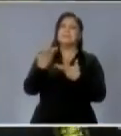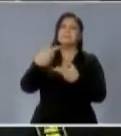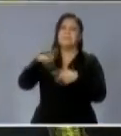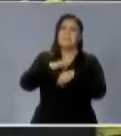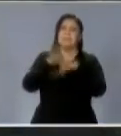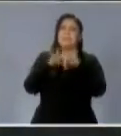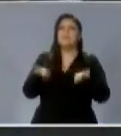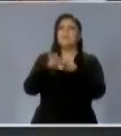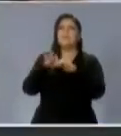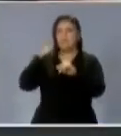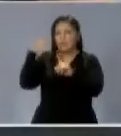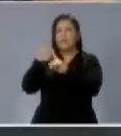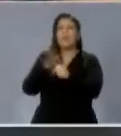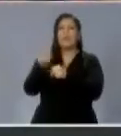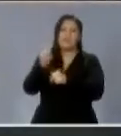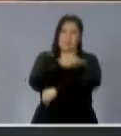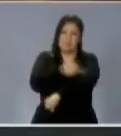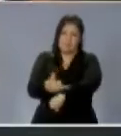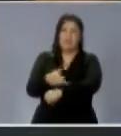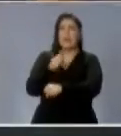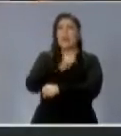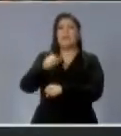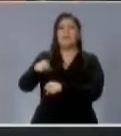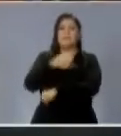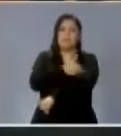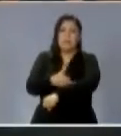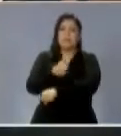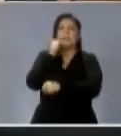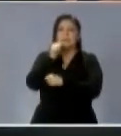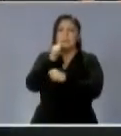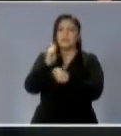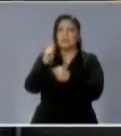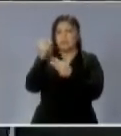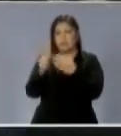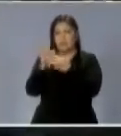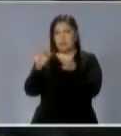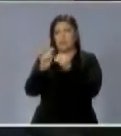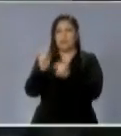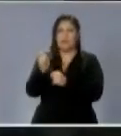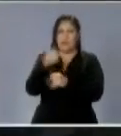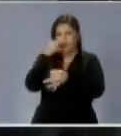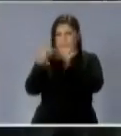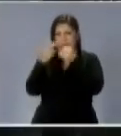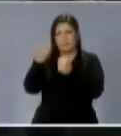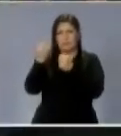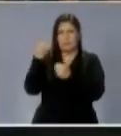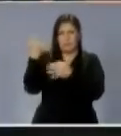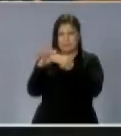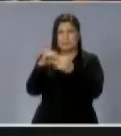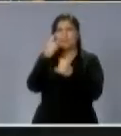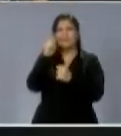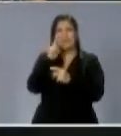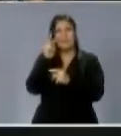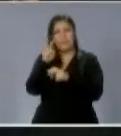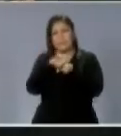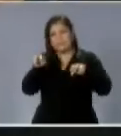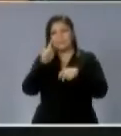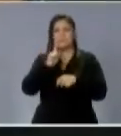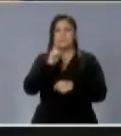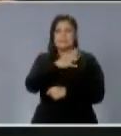profunda. Pero al iniciar dijo que el informe es el principal acto de rendición de cuentas, por lo que toca